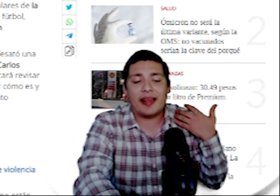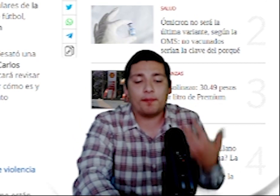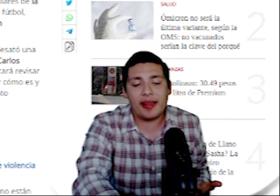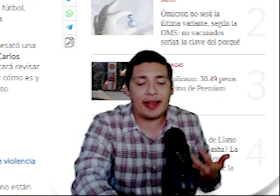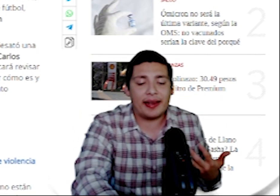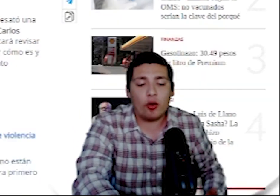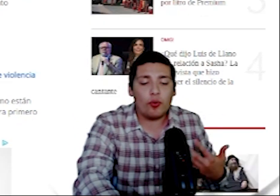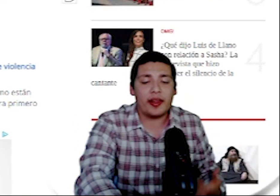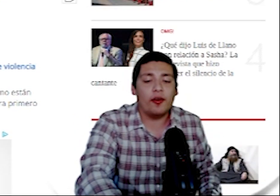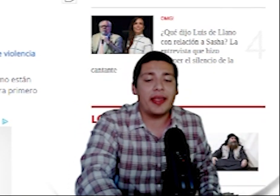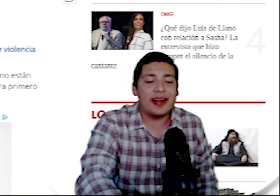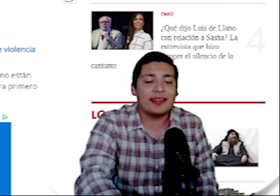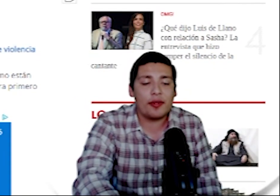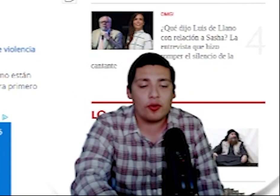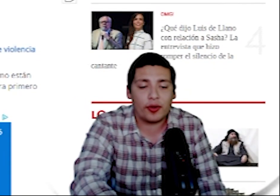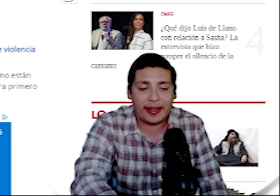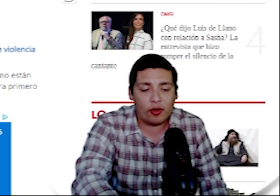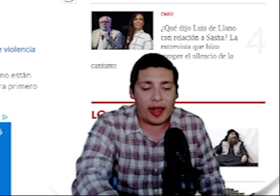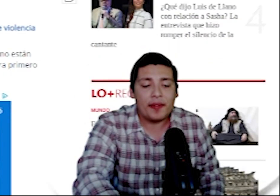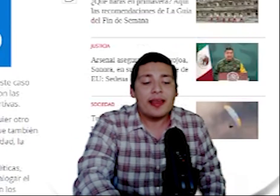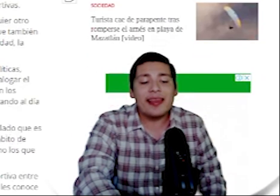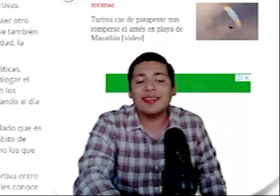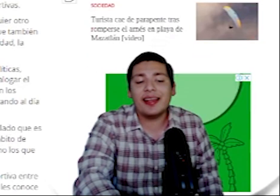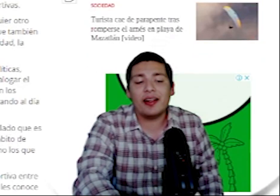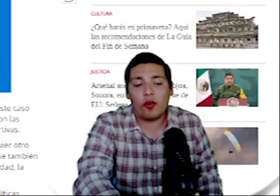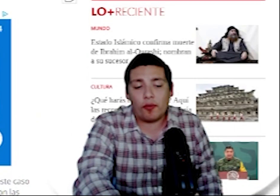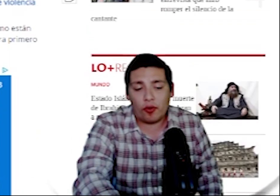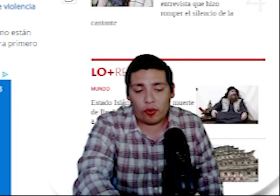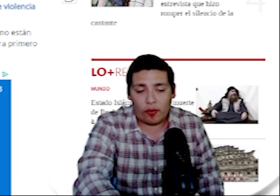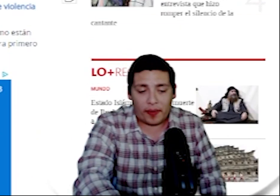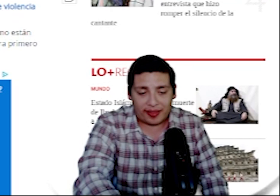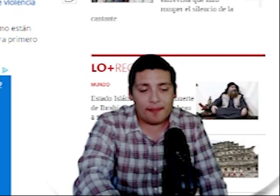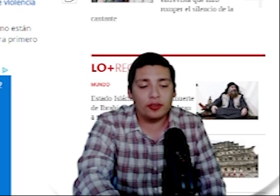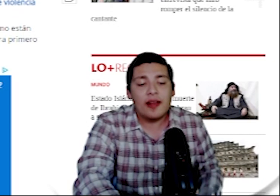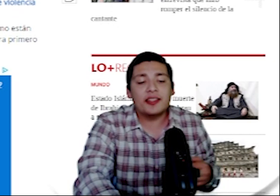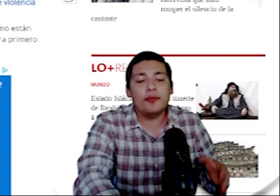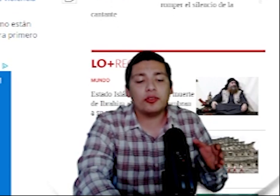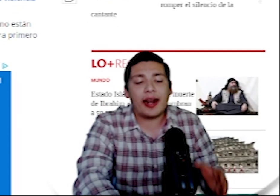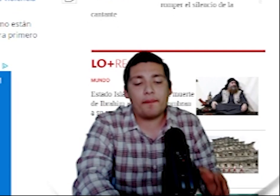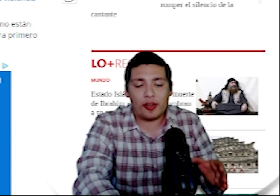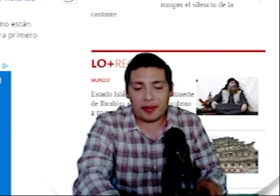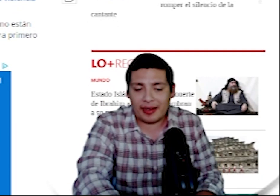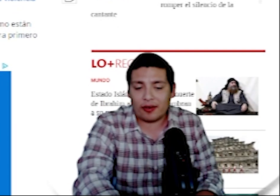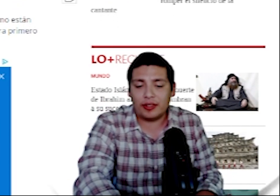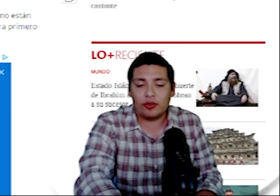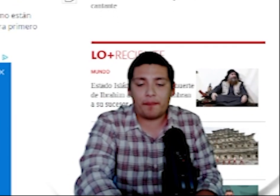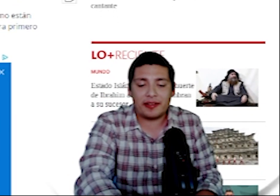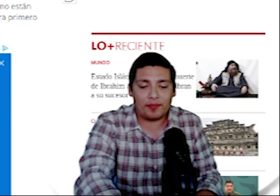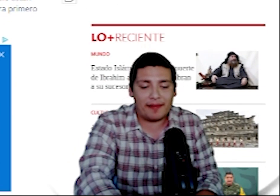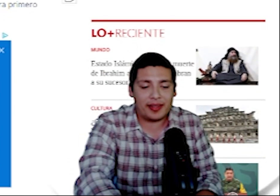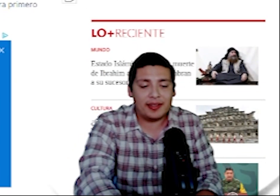comparezcan y expliquen lo ocurrido en el Estadio Corregidora. Y es que, como lo comentamos, se buscará poder platicar con